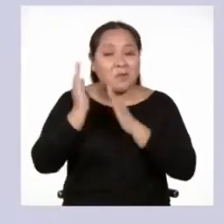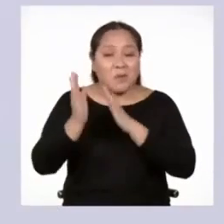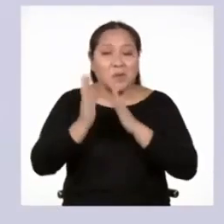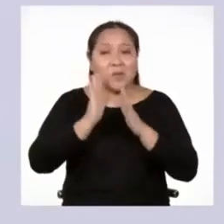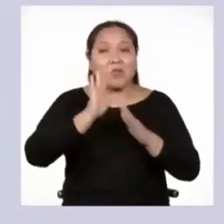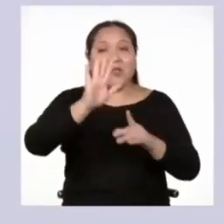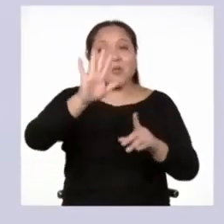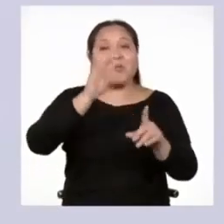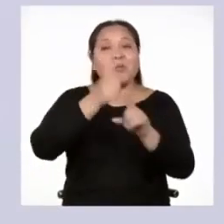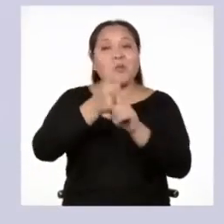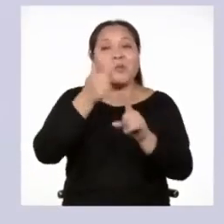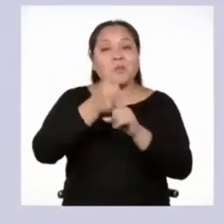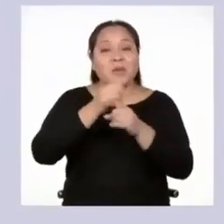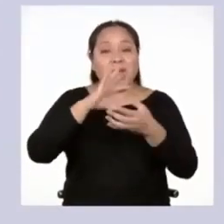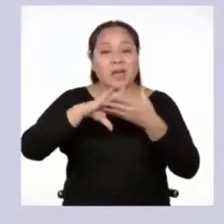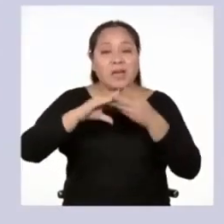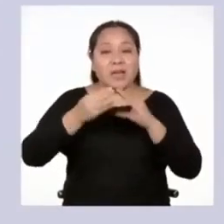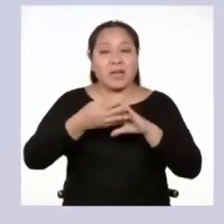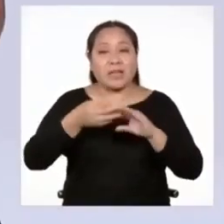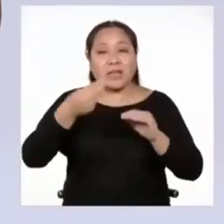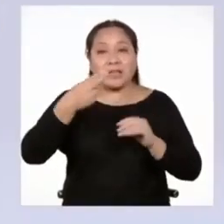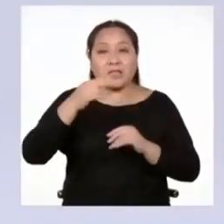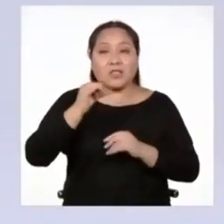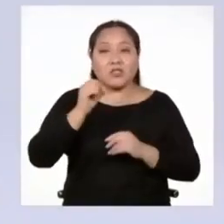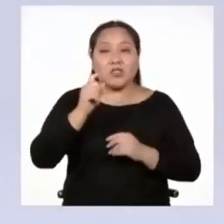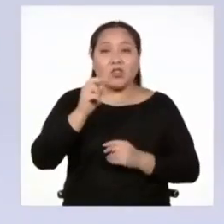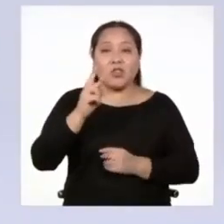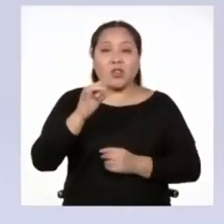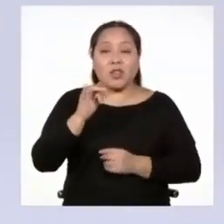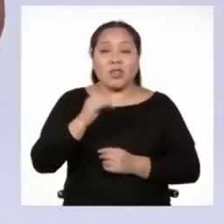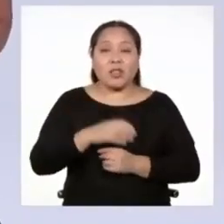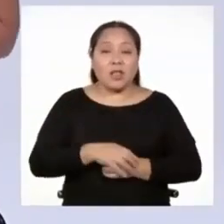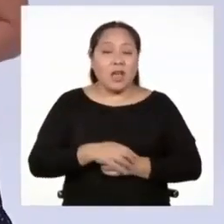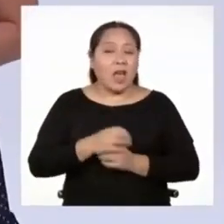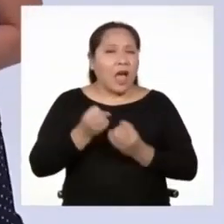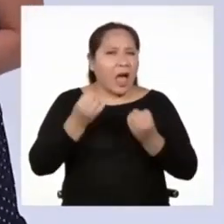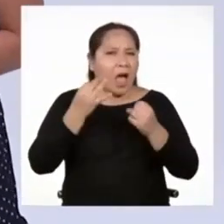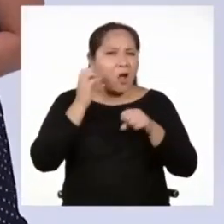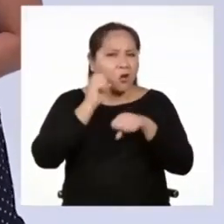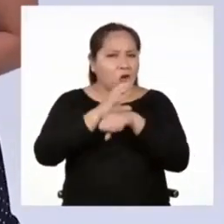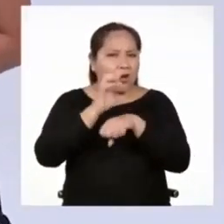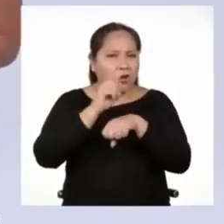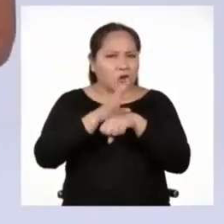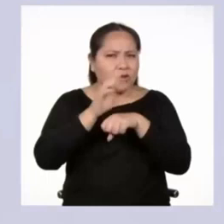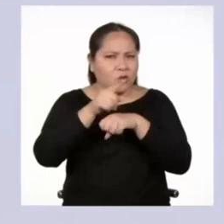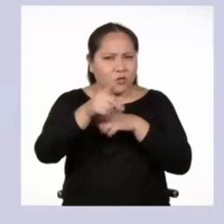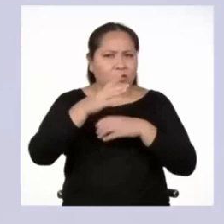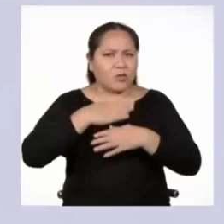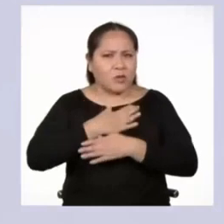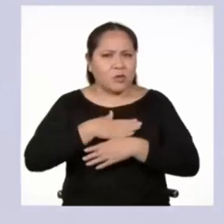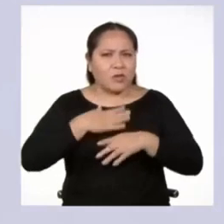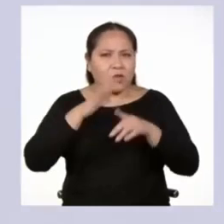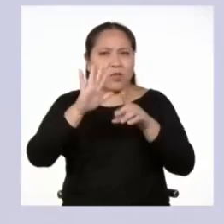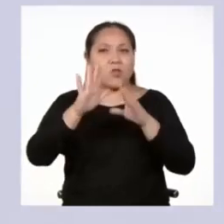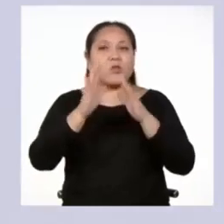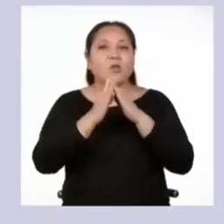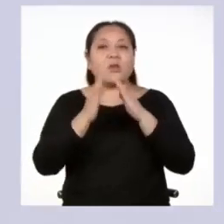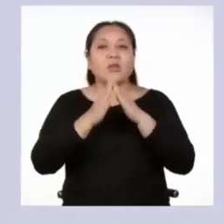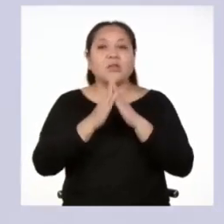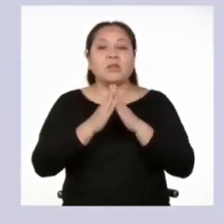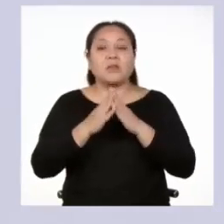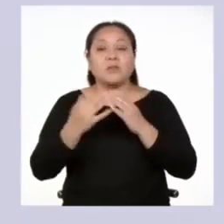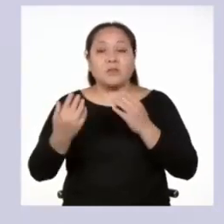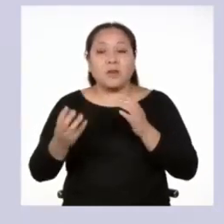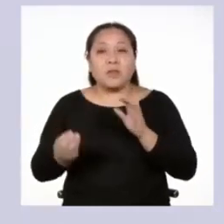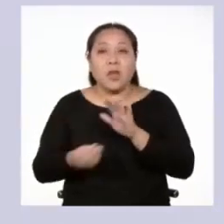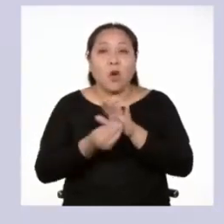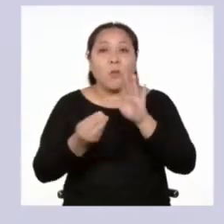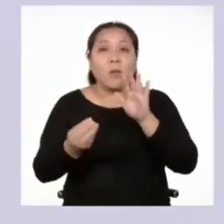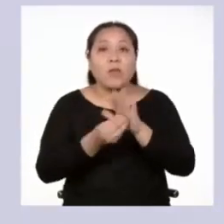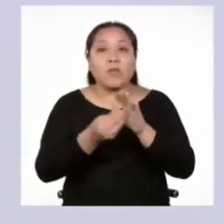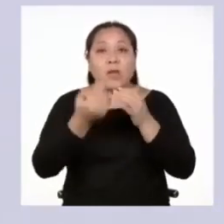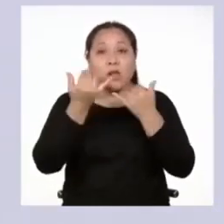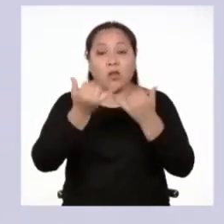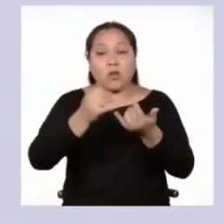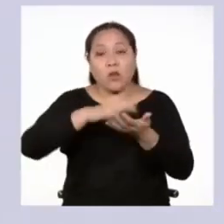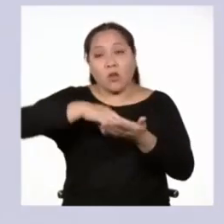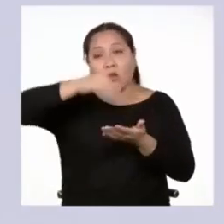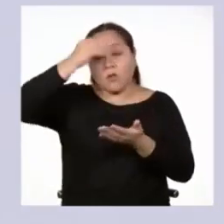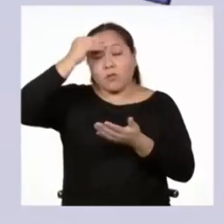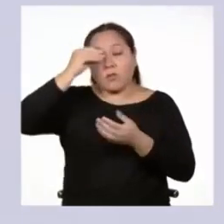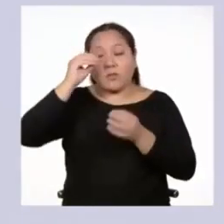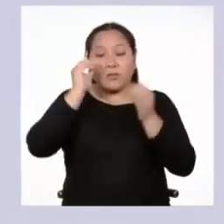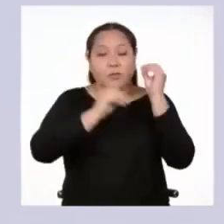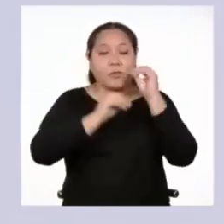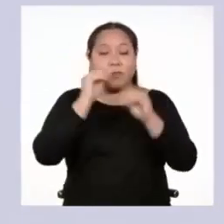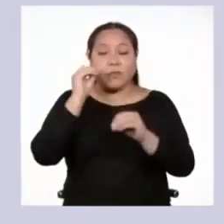historieta. Antes de irme, quiero recomendarte algunas actividades para que también te diviertas en casa. Puedes reforzar lo aprendido el día de hoy elaborando